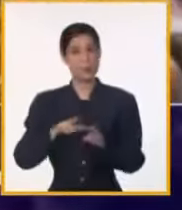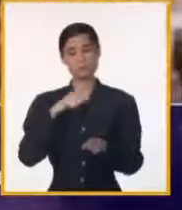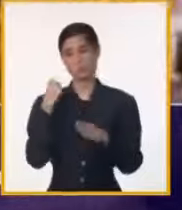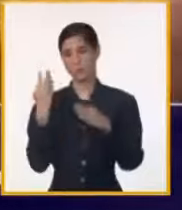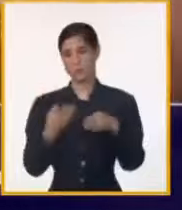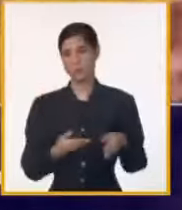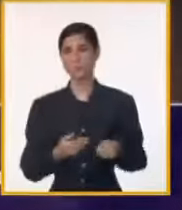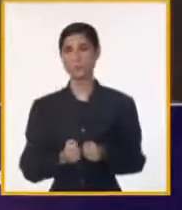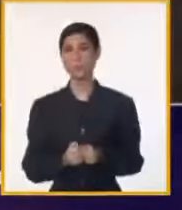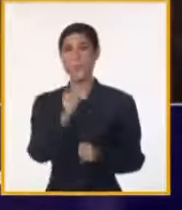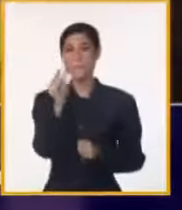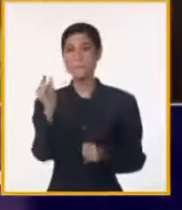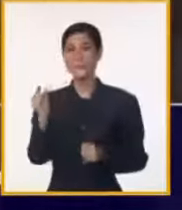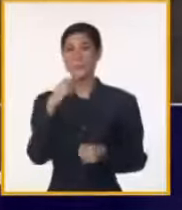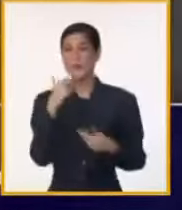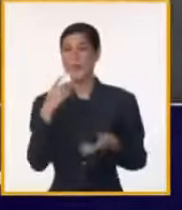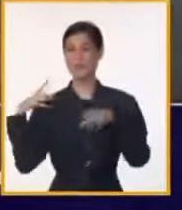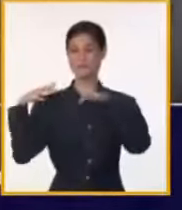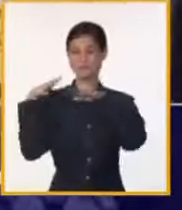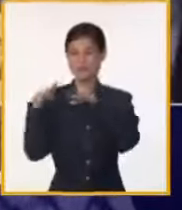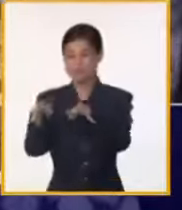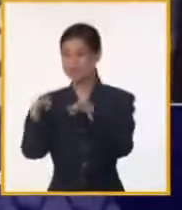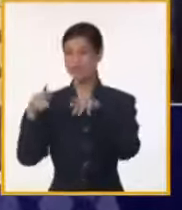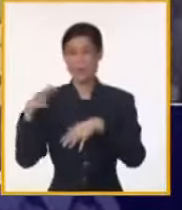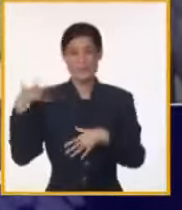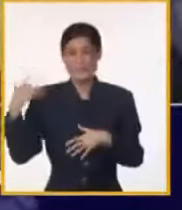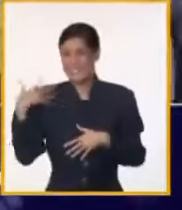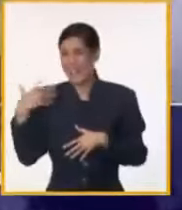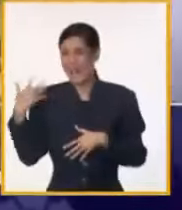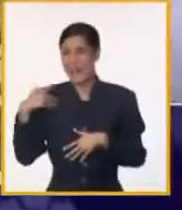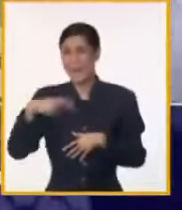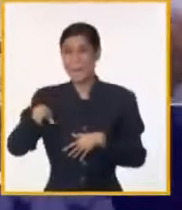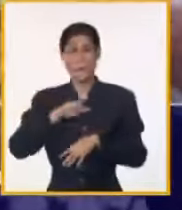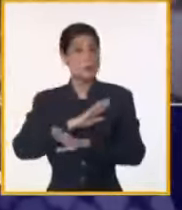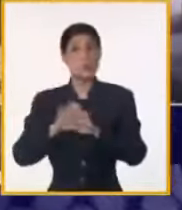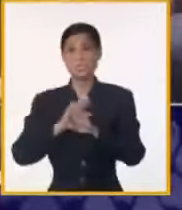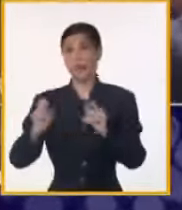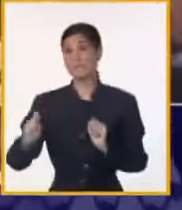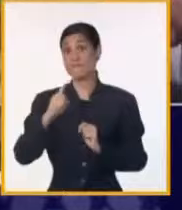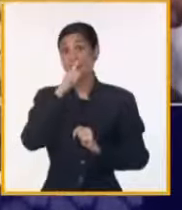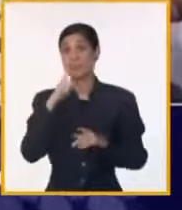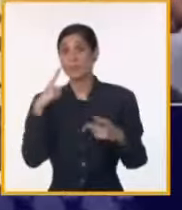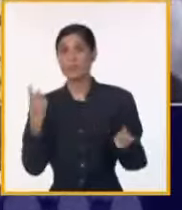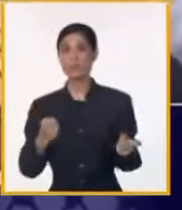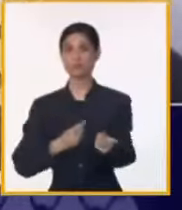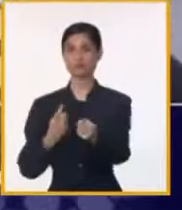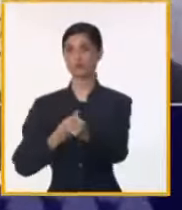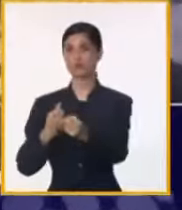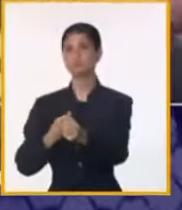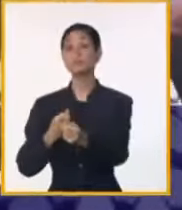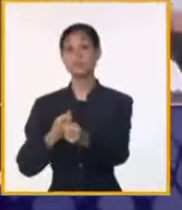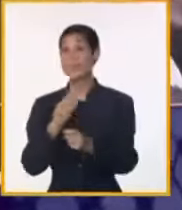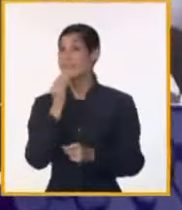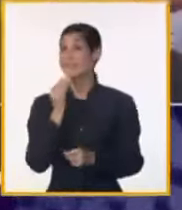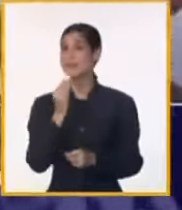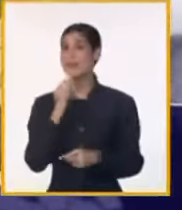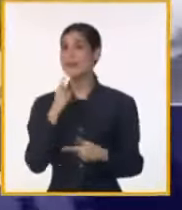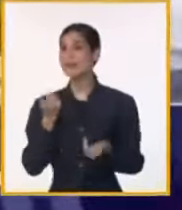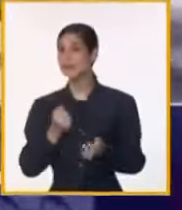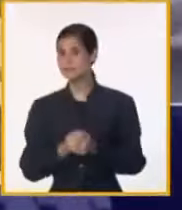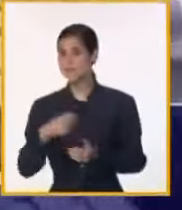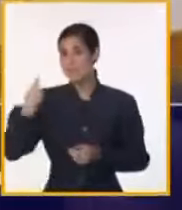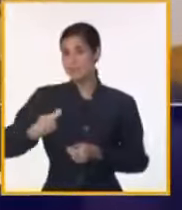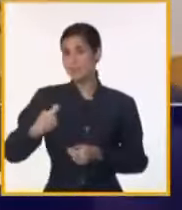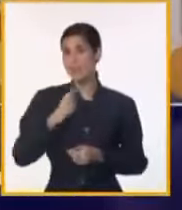miles de personas se han manifestado para pedir el fin de la guerra nasra cree que Israel está fracasando porque están los tribunales por